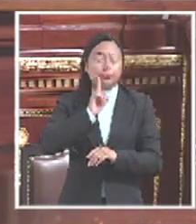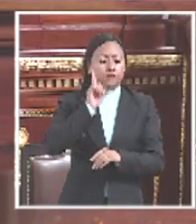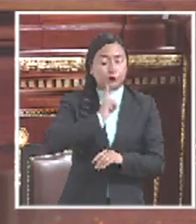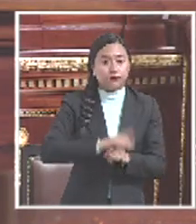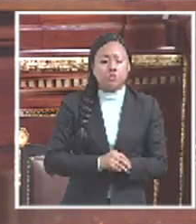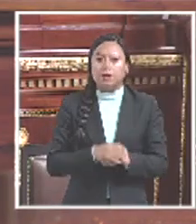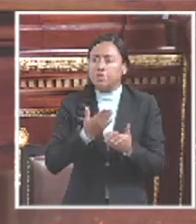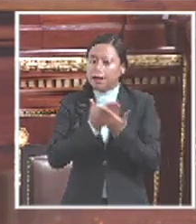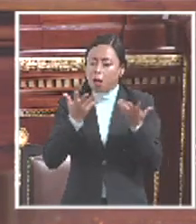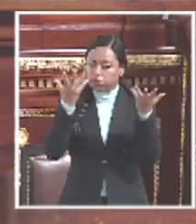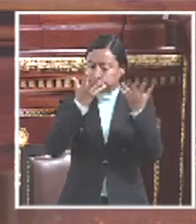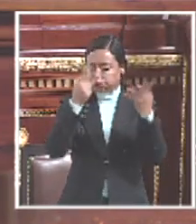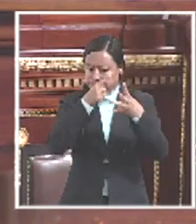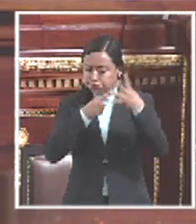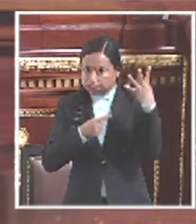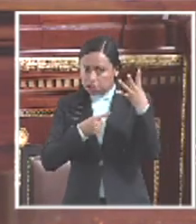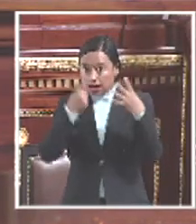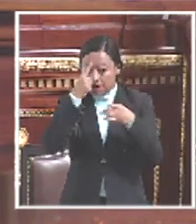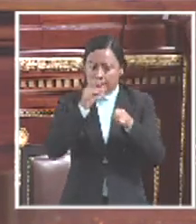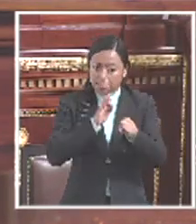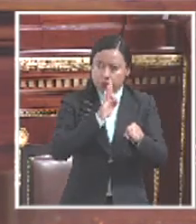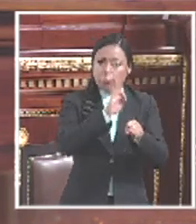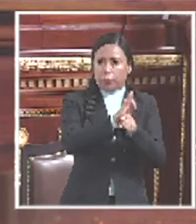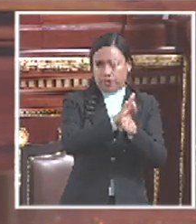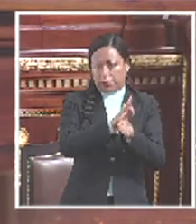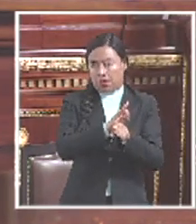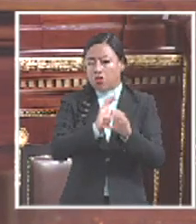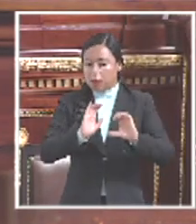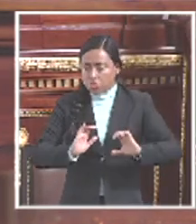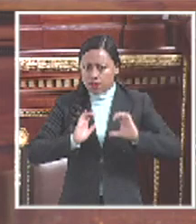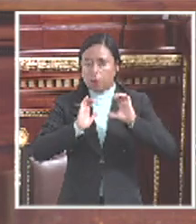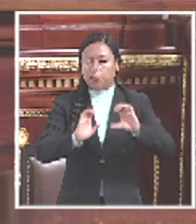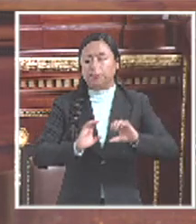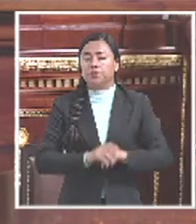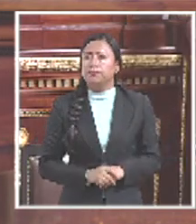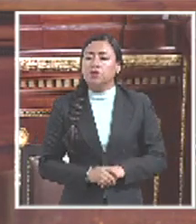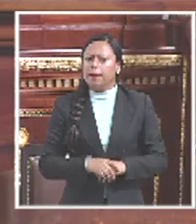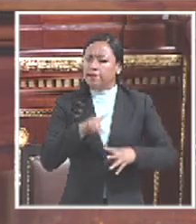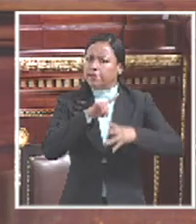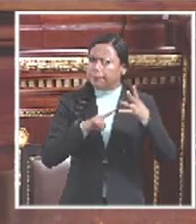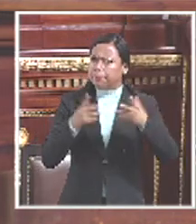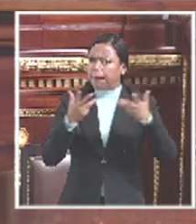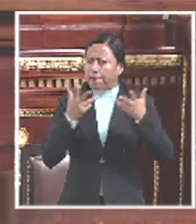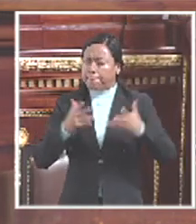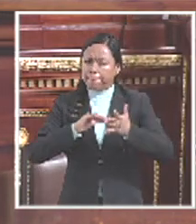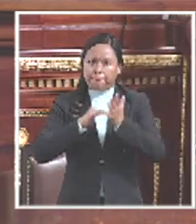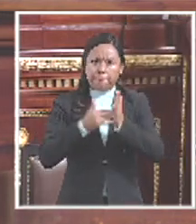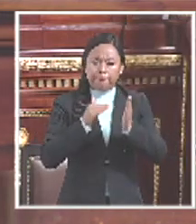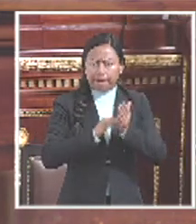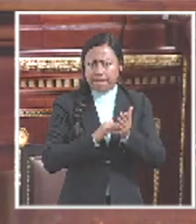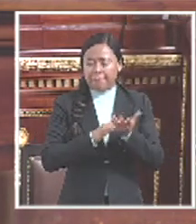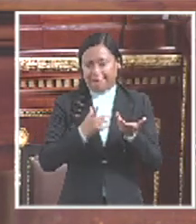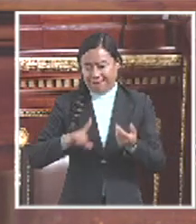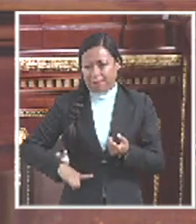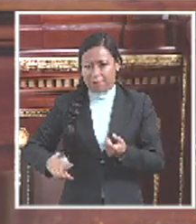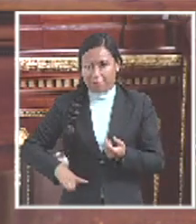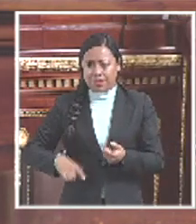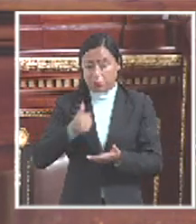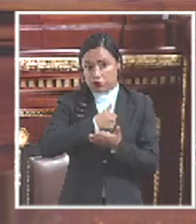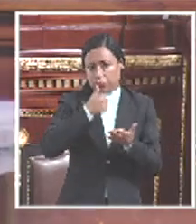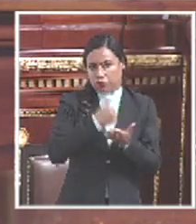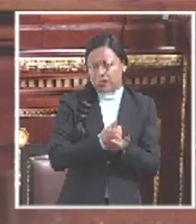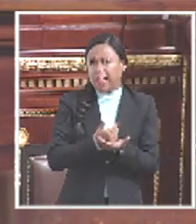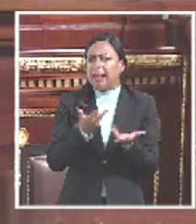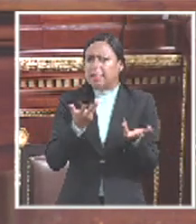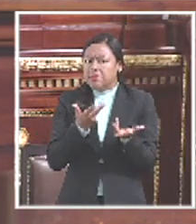a proteger y cuidar su integridad. Entre las distintas acciones de estrategia emprendida por el gobierno de la ciudad, destaca